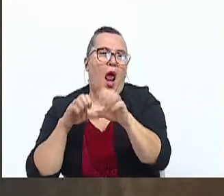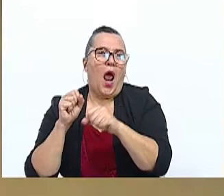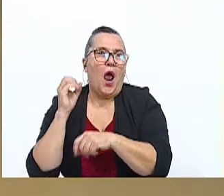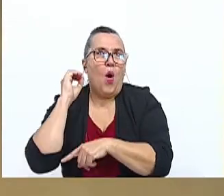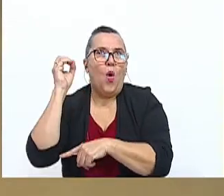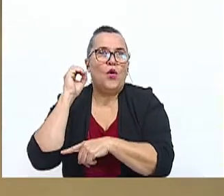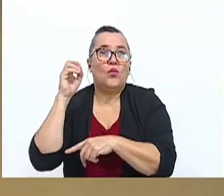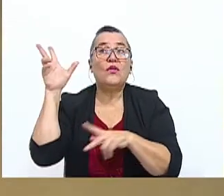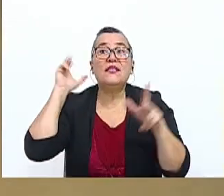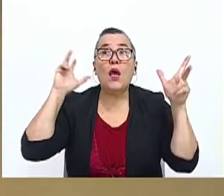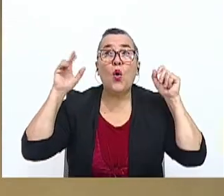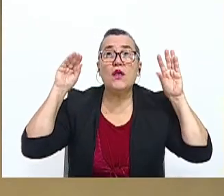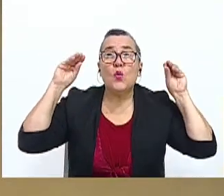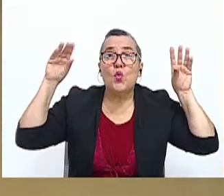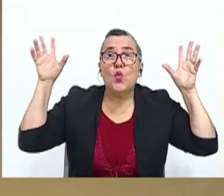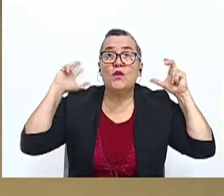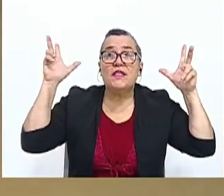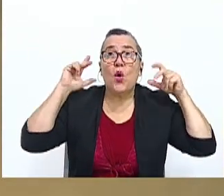Tirarlo.